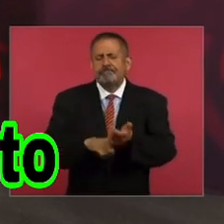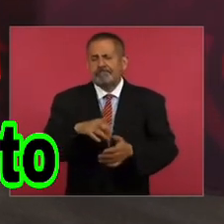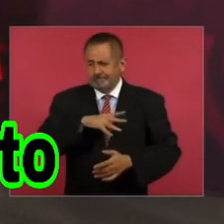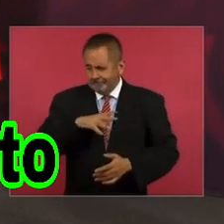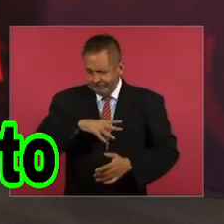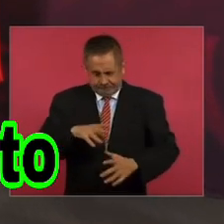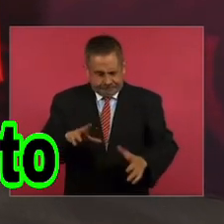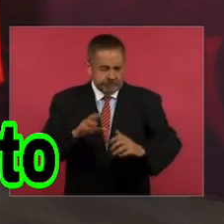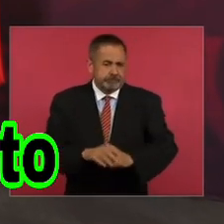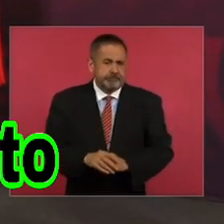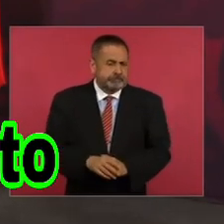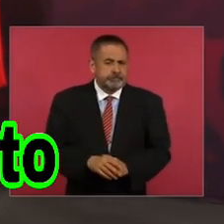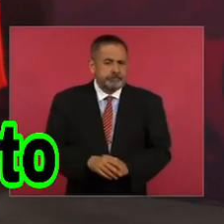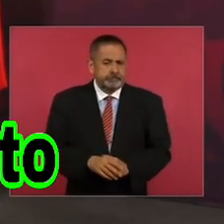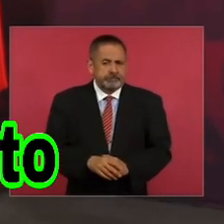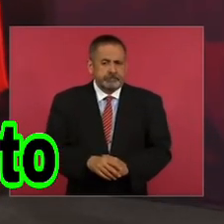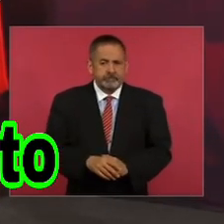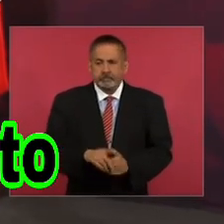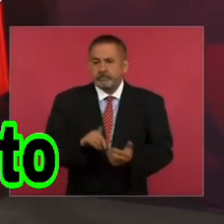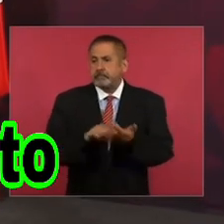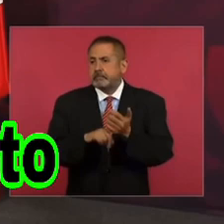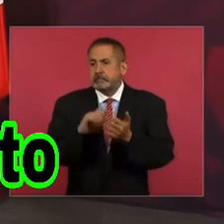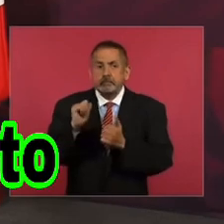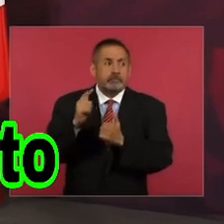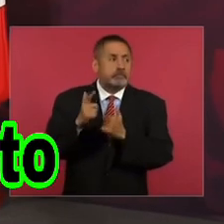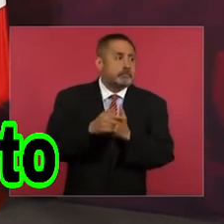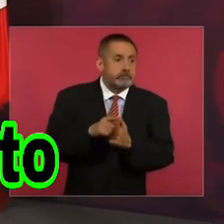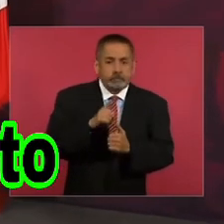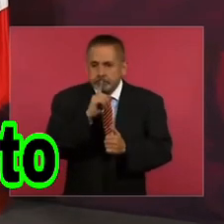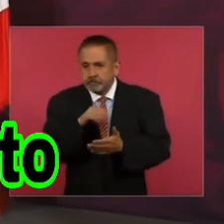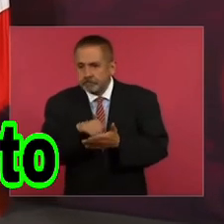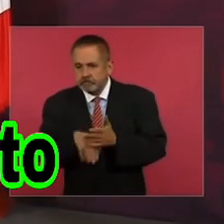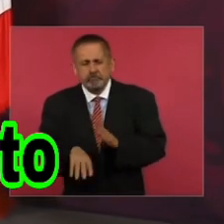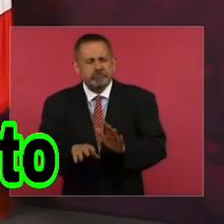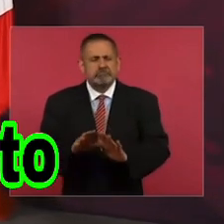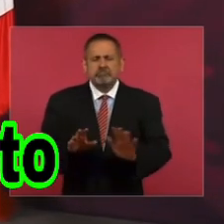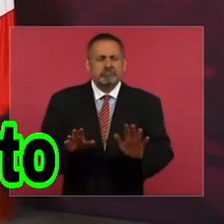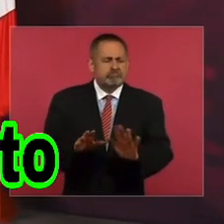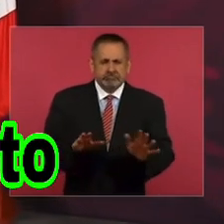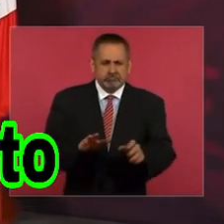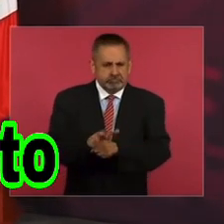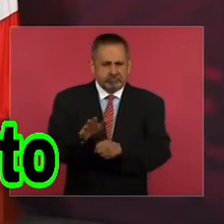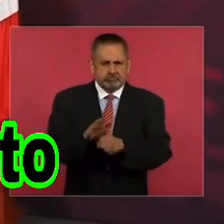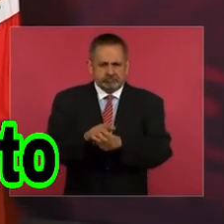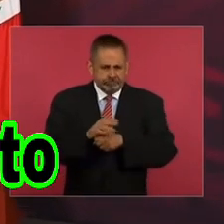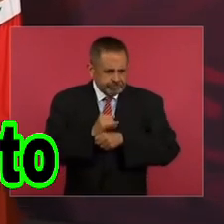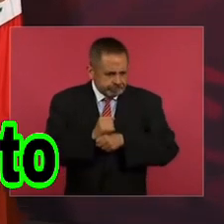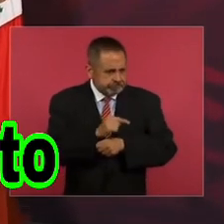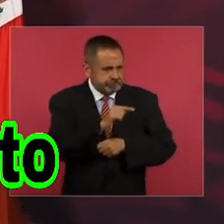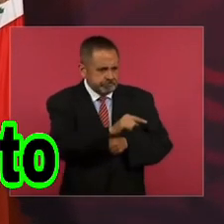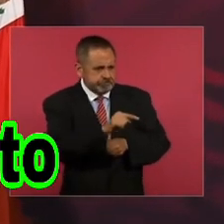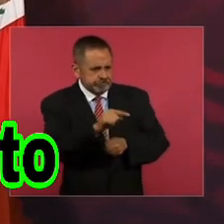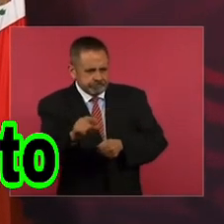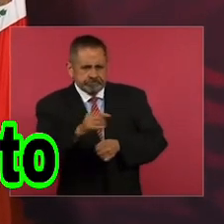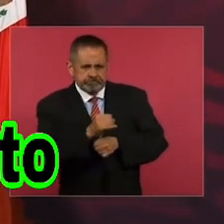y no hay nada que se quede sin ser investigado